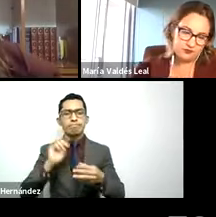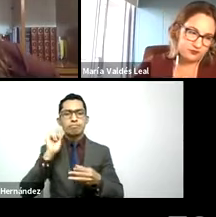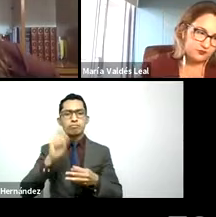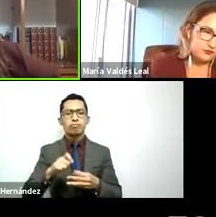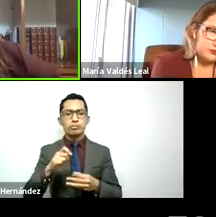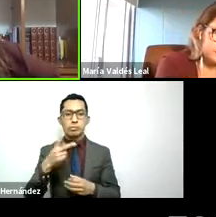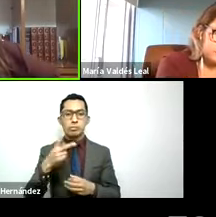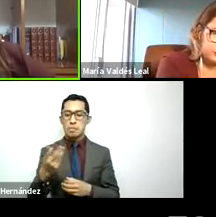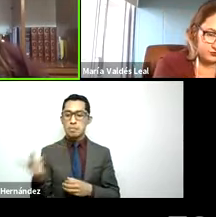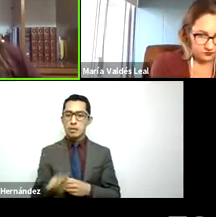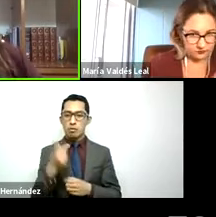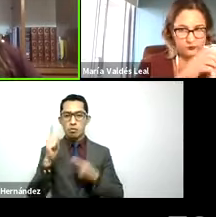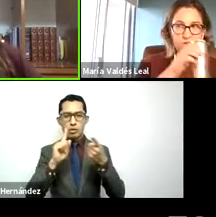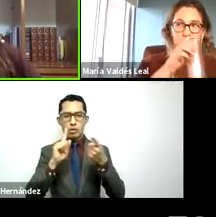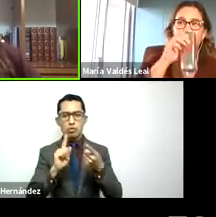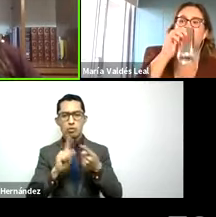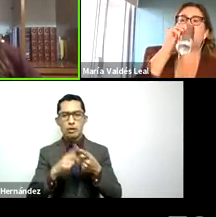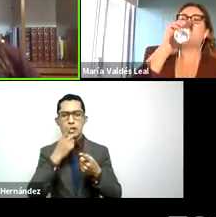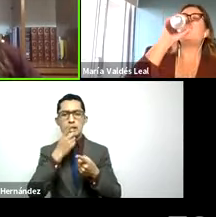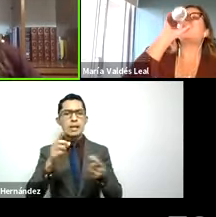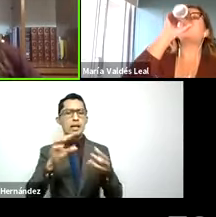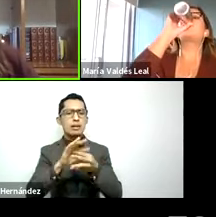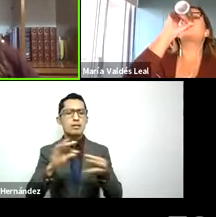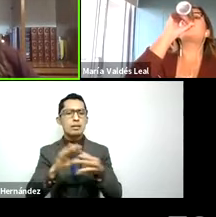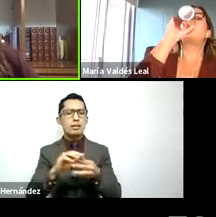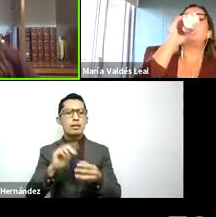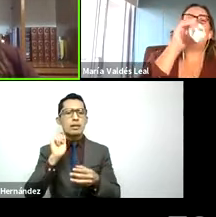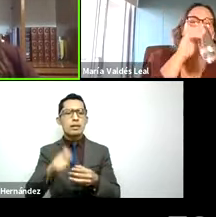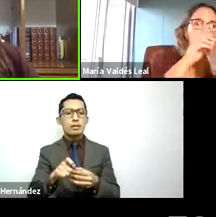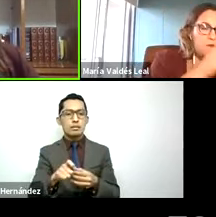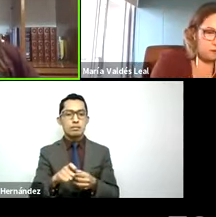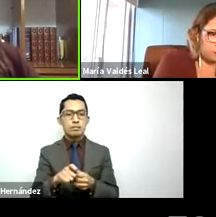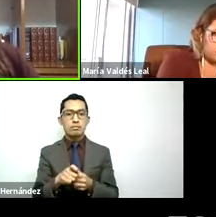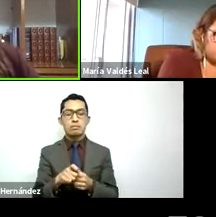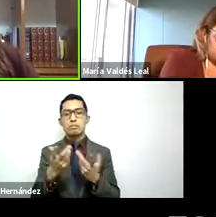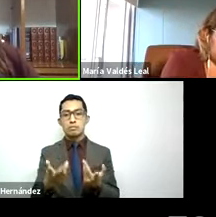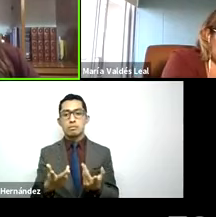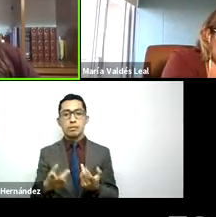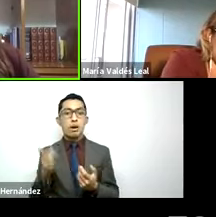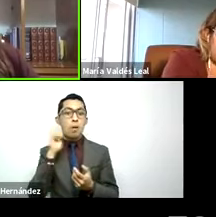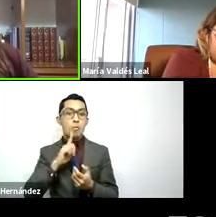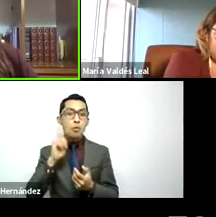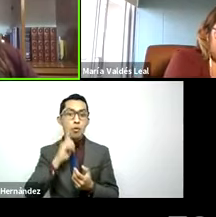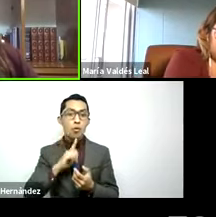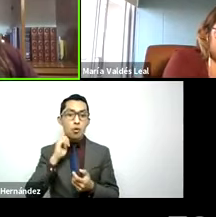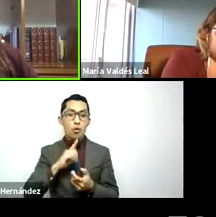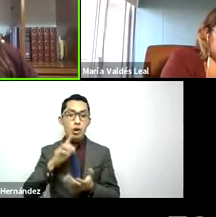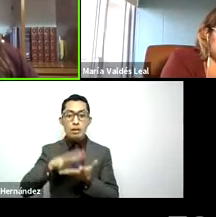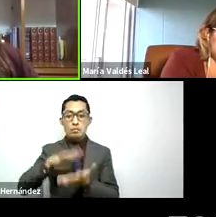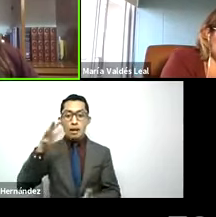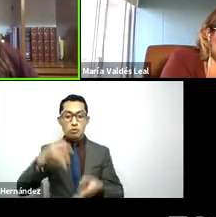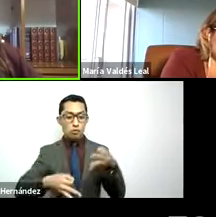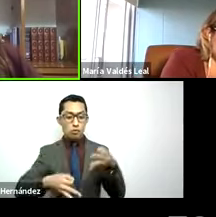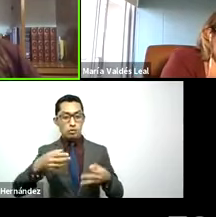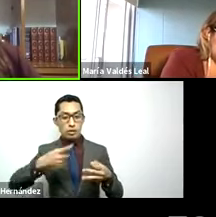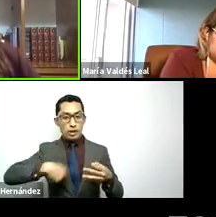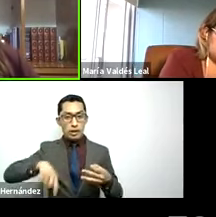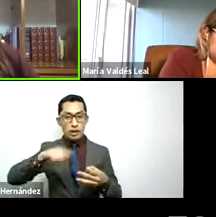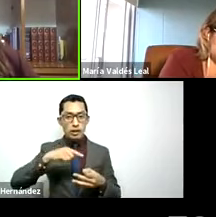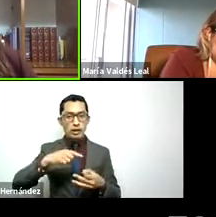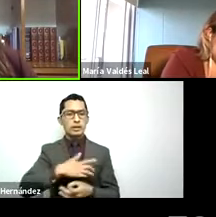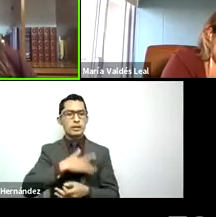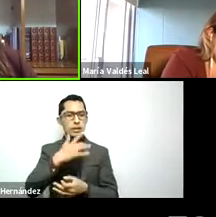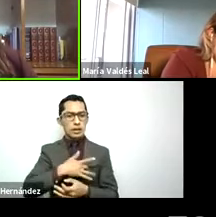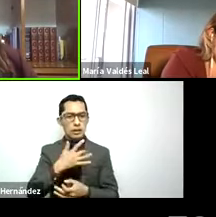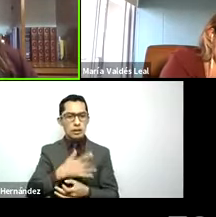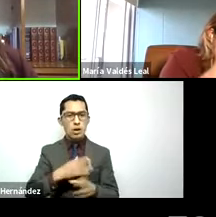la pregunta, donde decían, el hecho de que entonces tengamos más juzgadoras automáticamente es como que es más viable que se